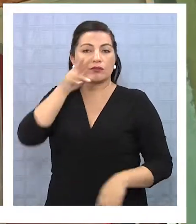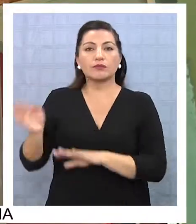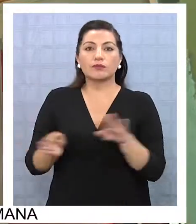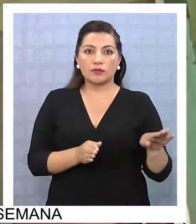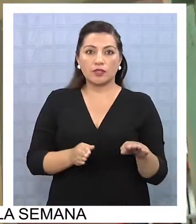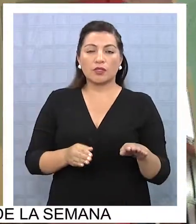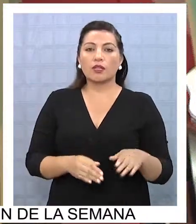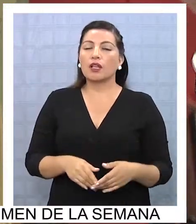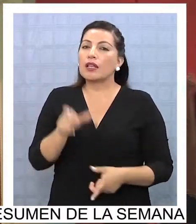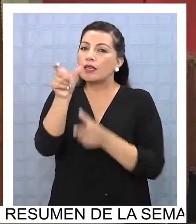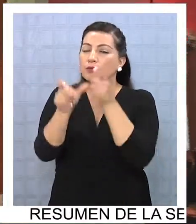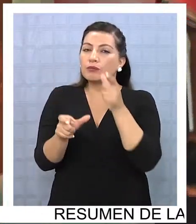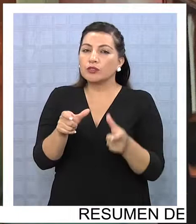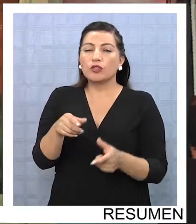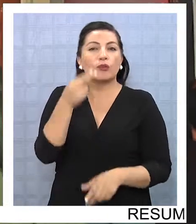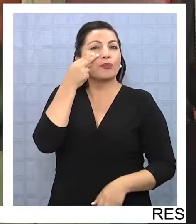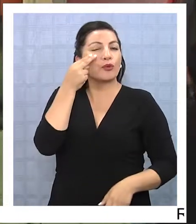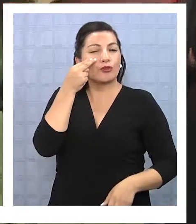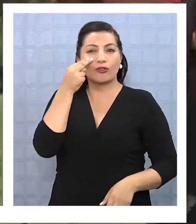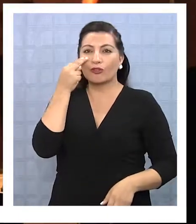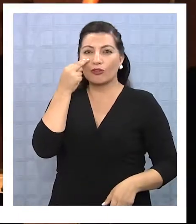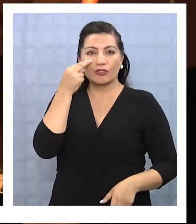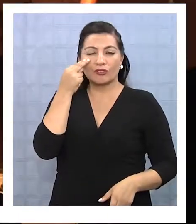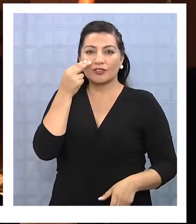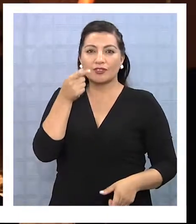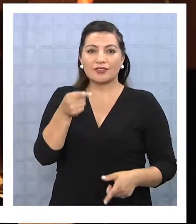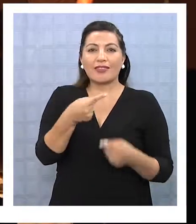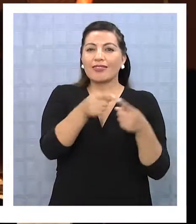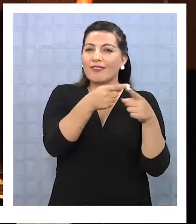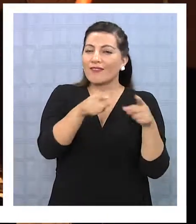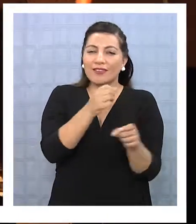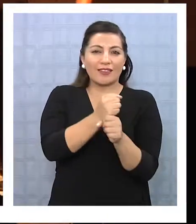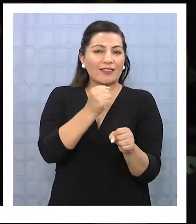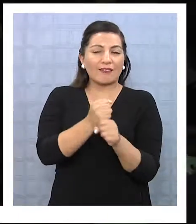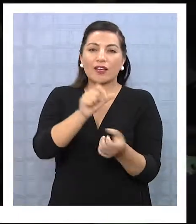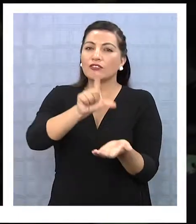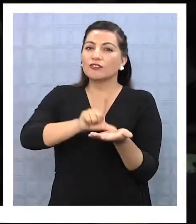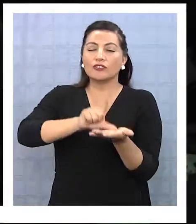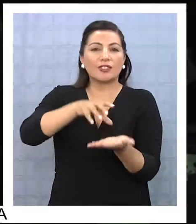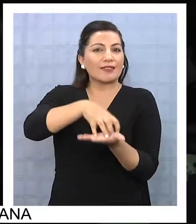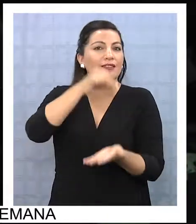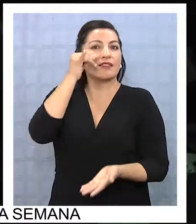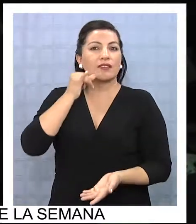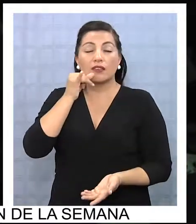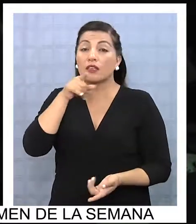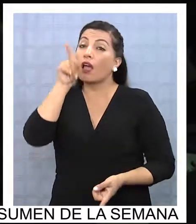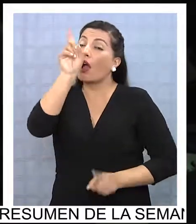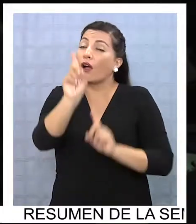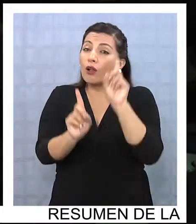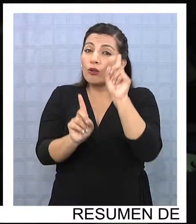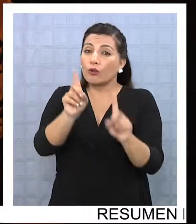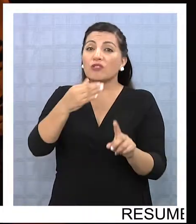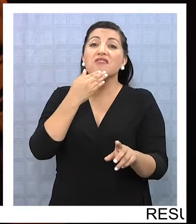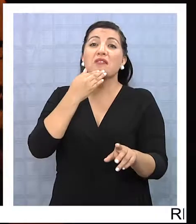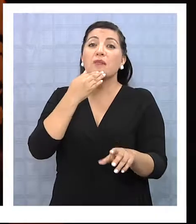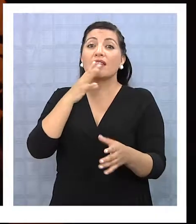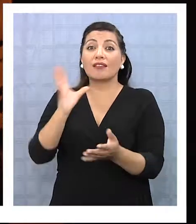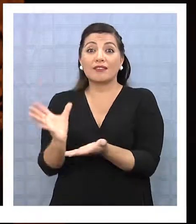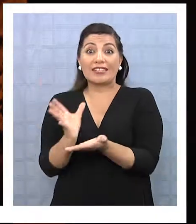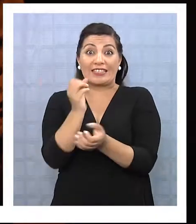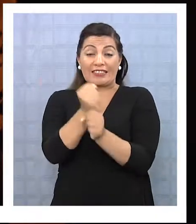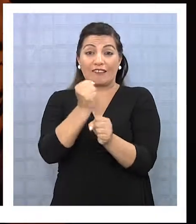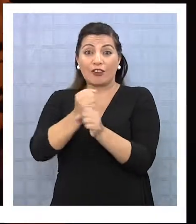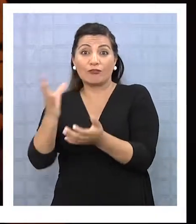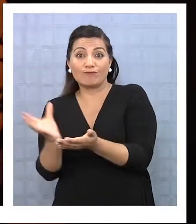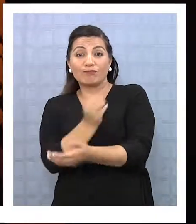Los programadores pudieron conocer una decena de trabajos locales, los que eventualmente podrían recorrer otras regiones,